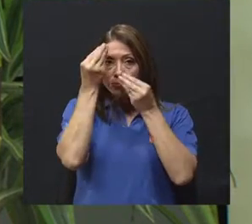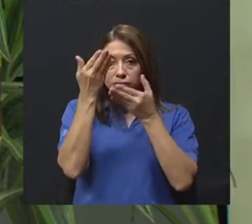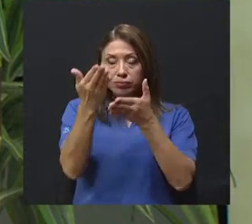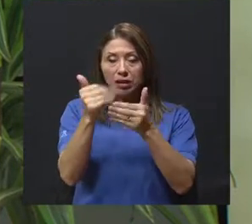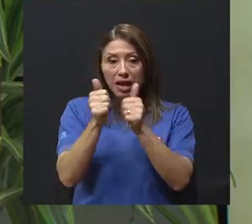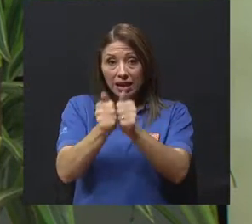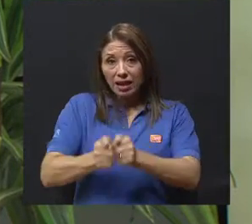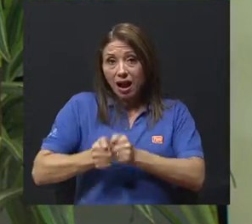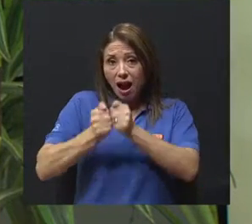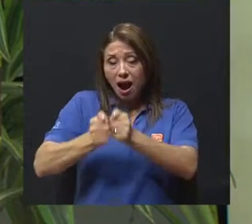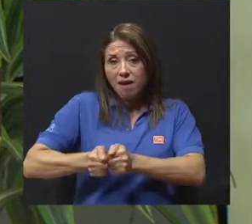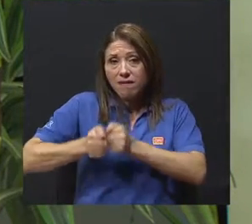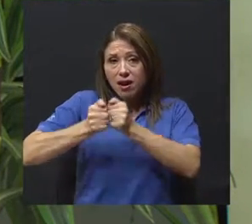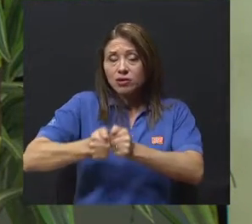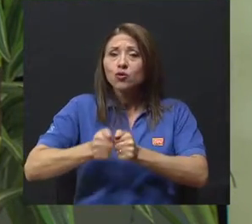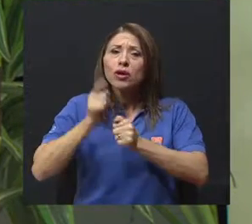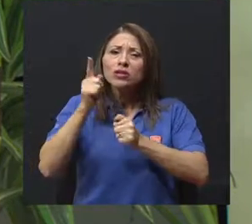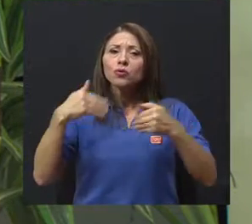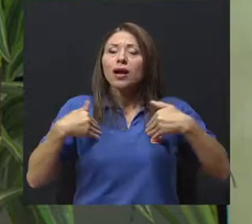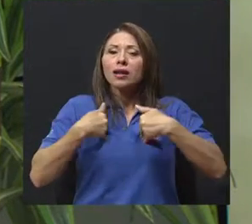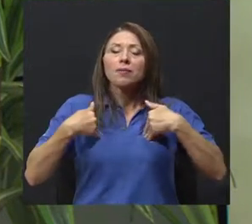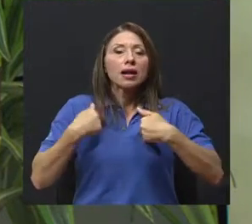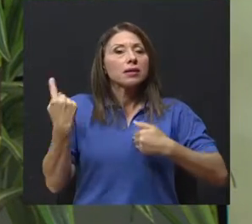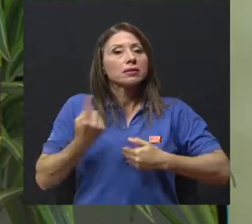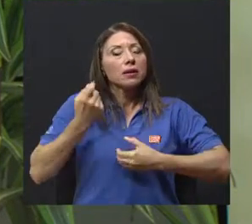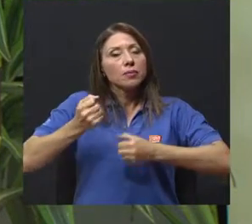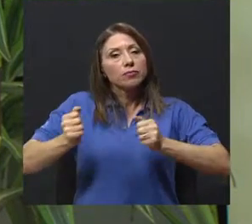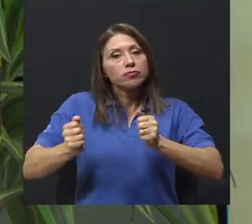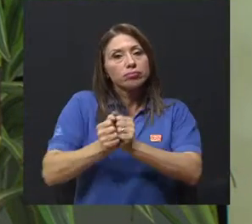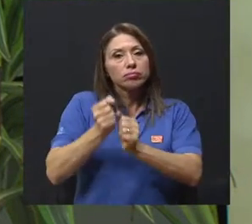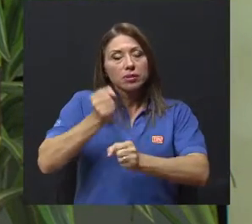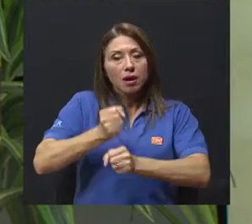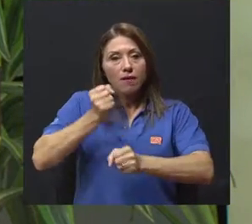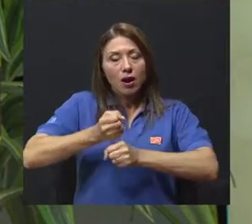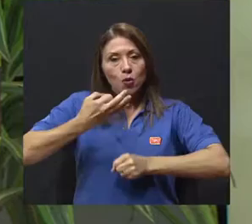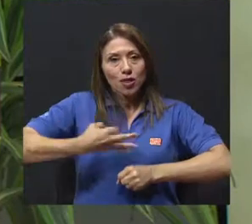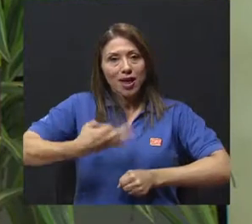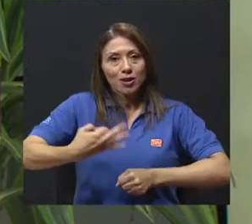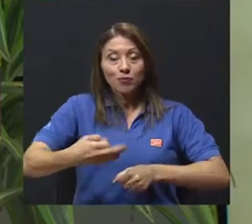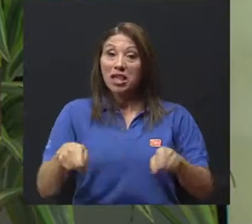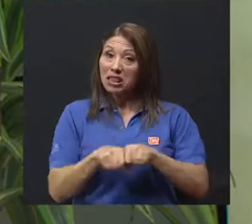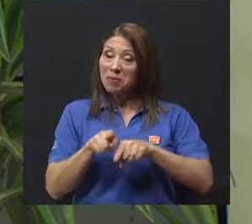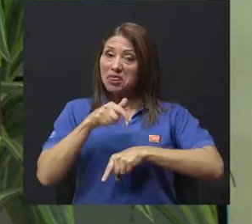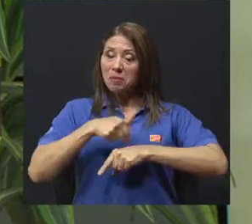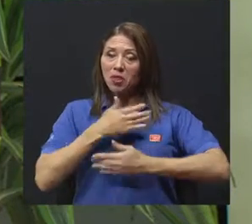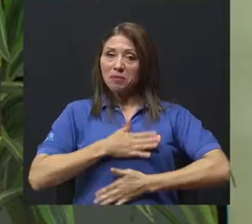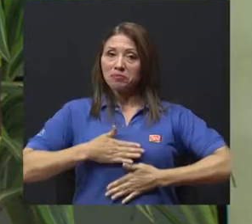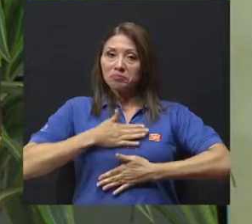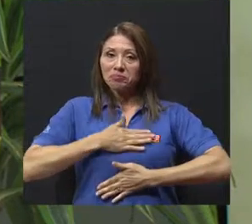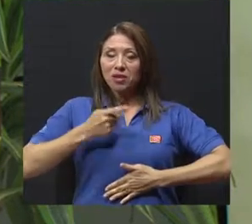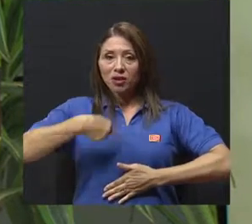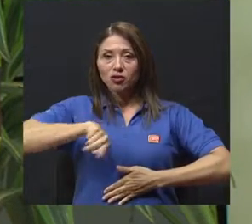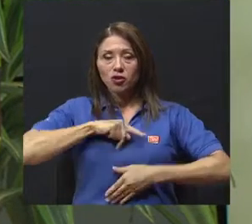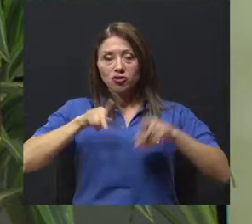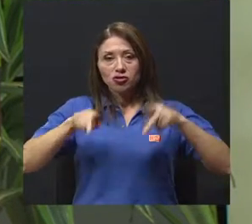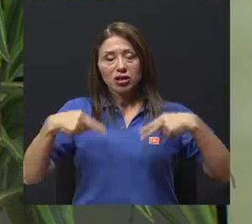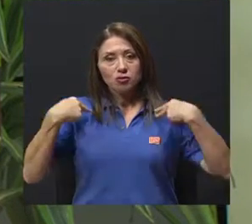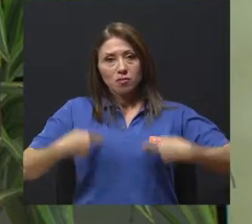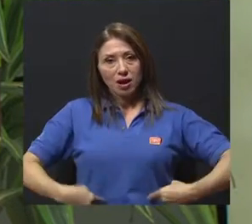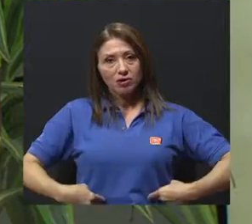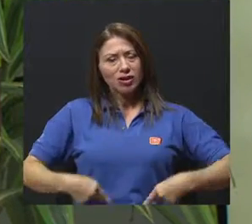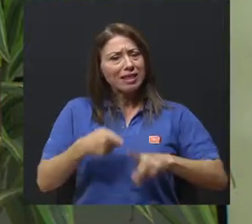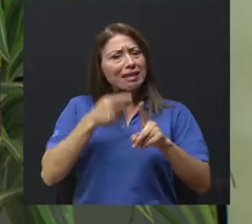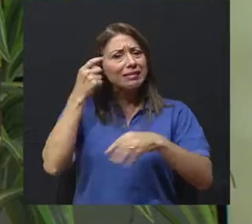que el caballo es uno de los animales que acompañen el trabajo diario y además el ocio y nosotros los seres humanos esto